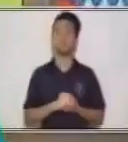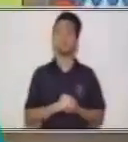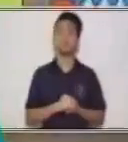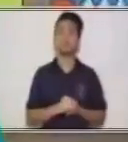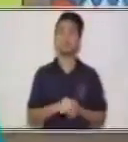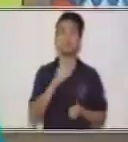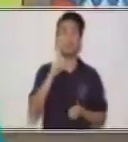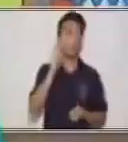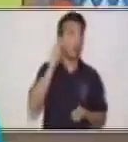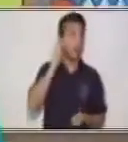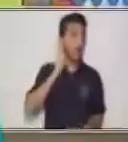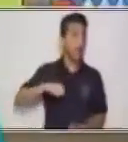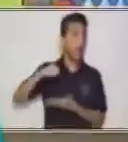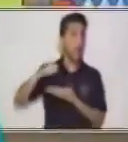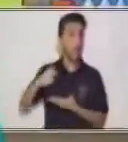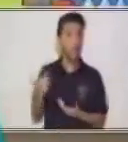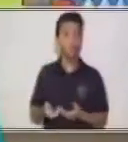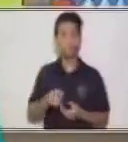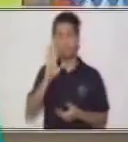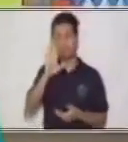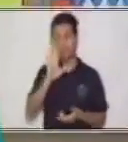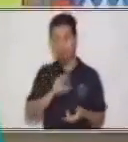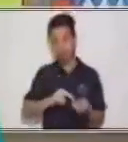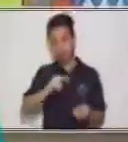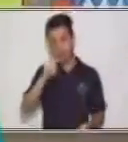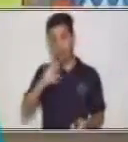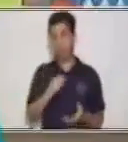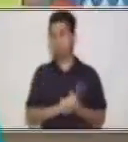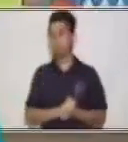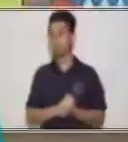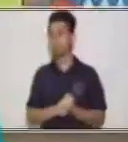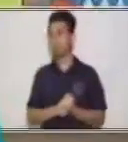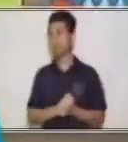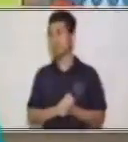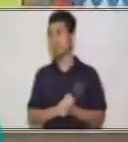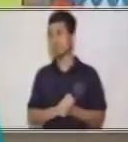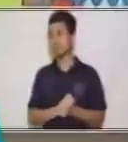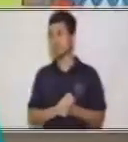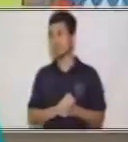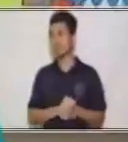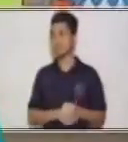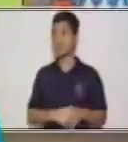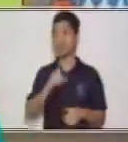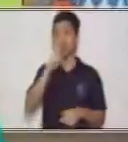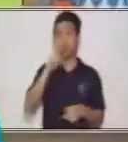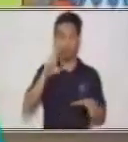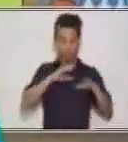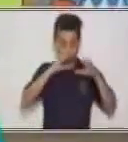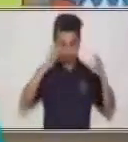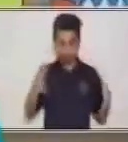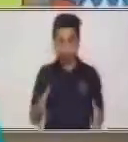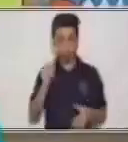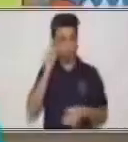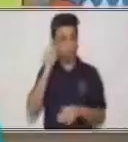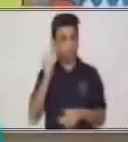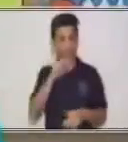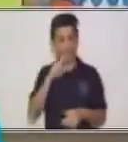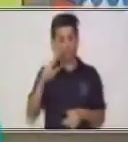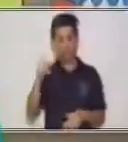un galón, 5 botellas y un garrafón, 5